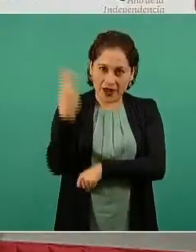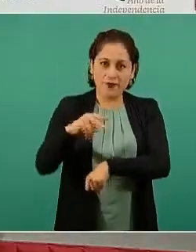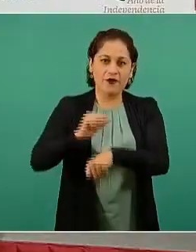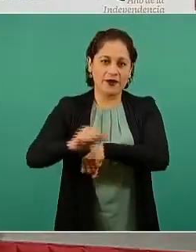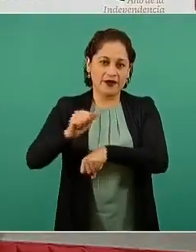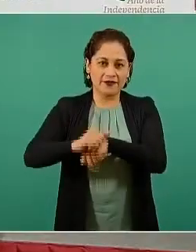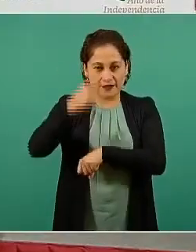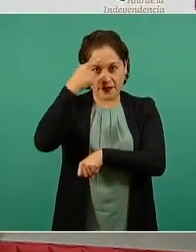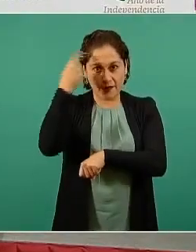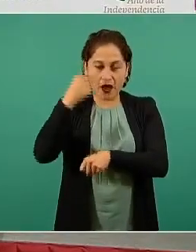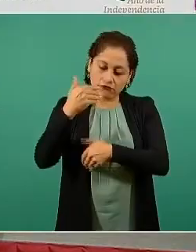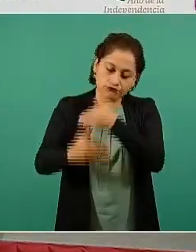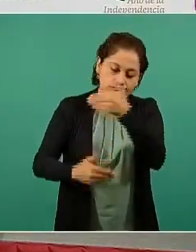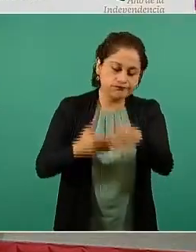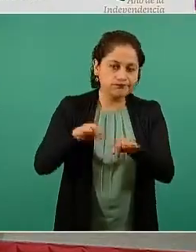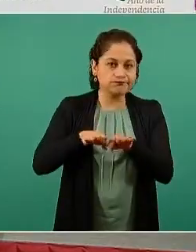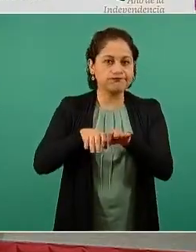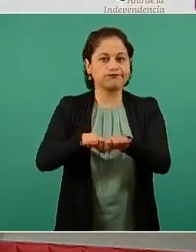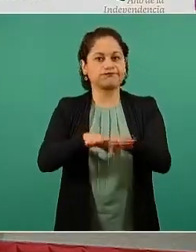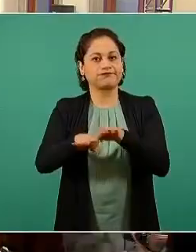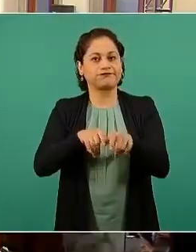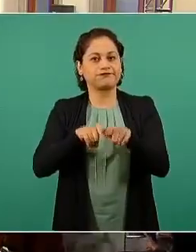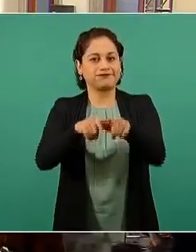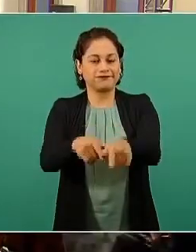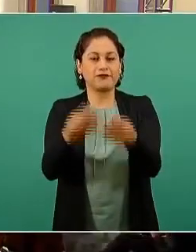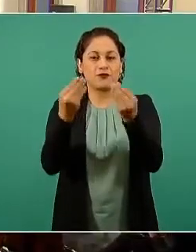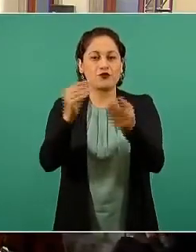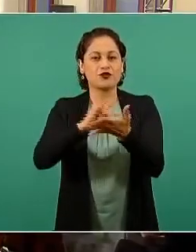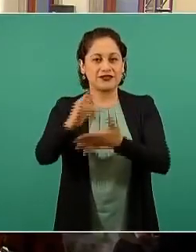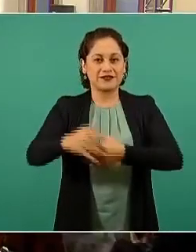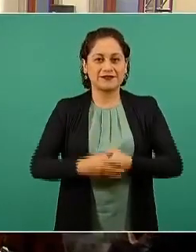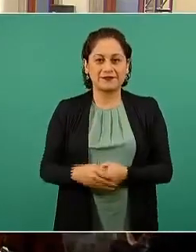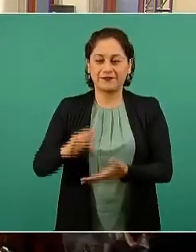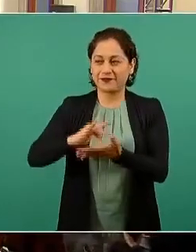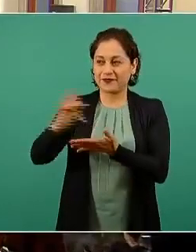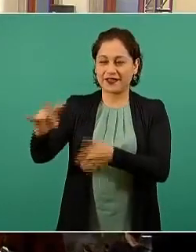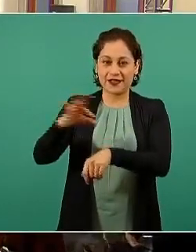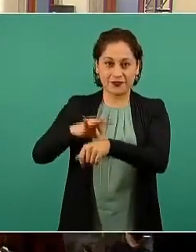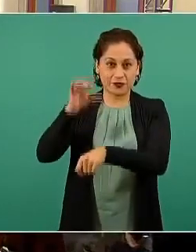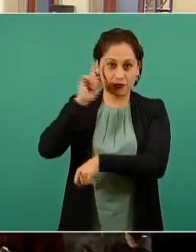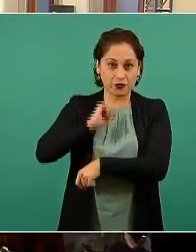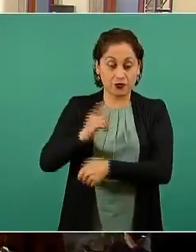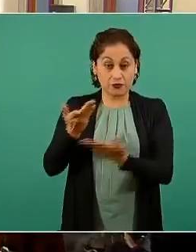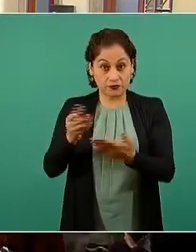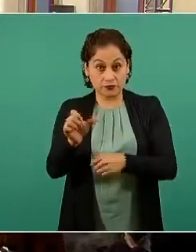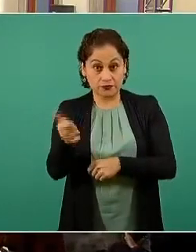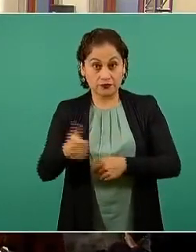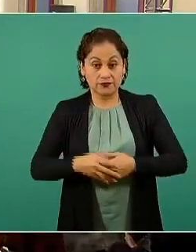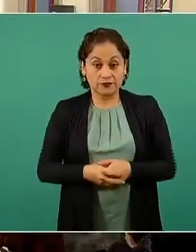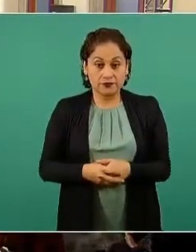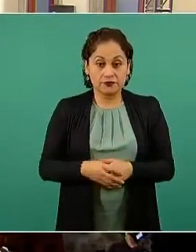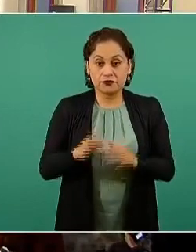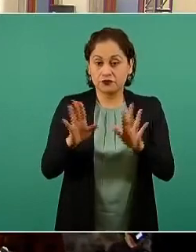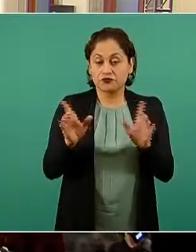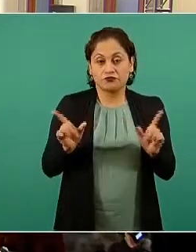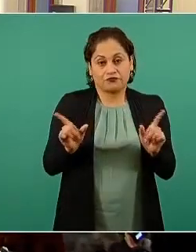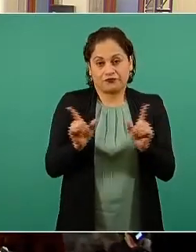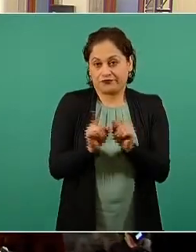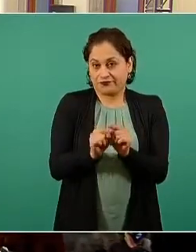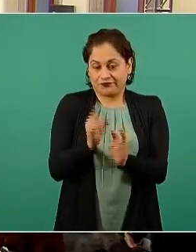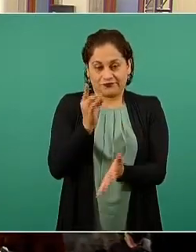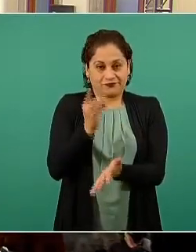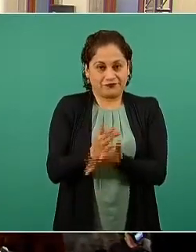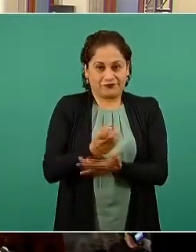que muchísimas gracias. Muchas gracias, doctora Rizzotti. Ceci. Bueno, solo unas palabras,